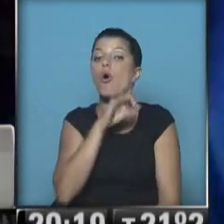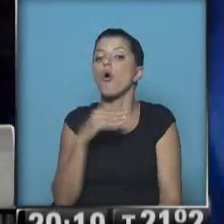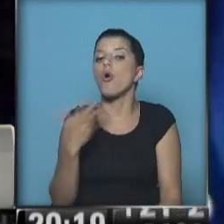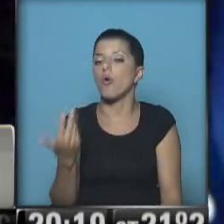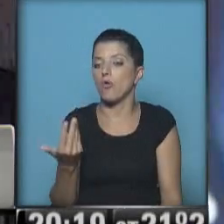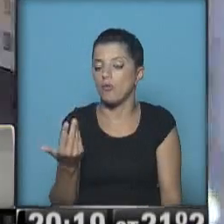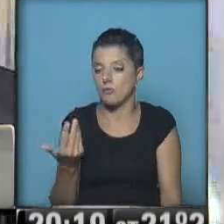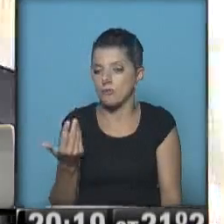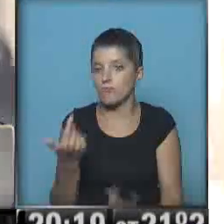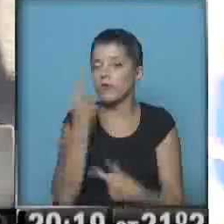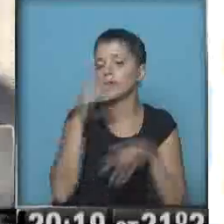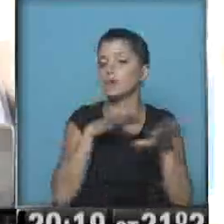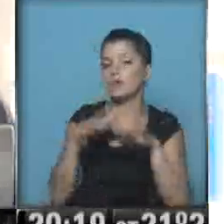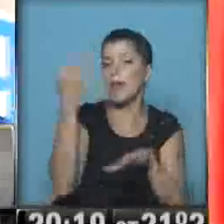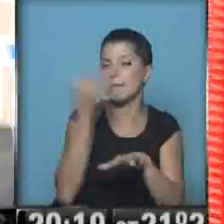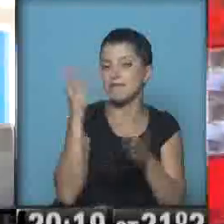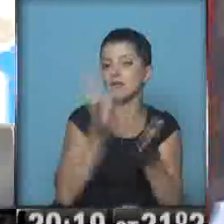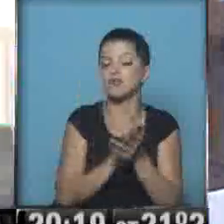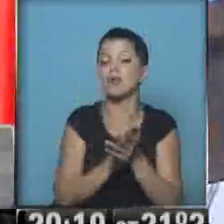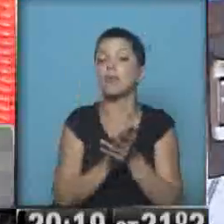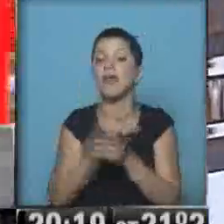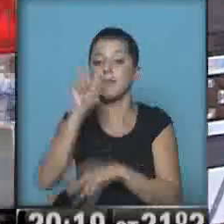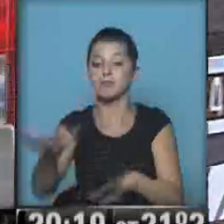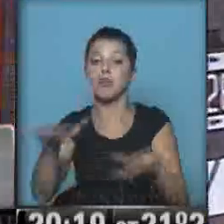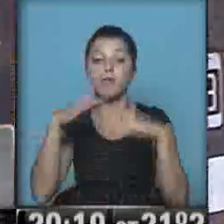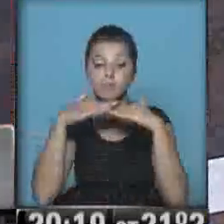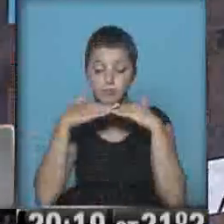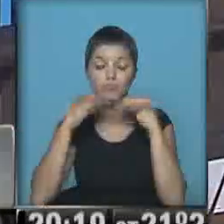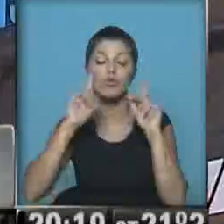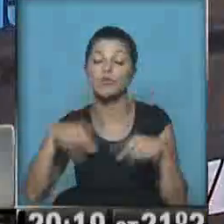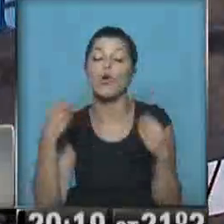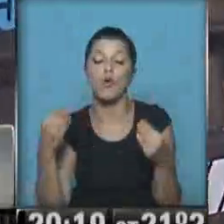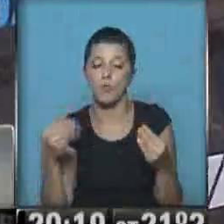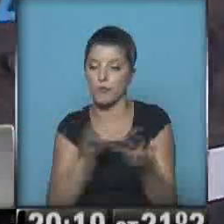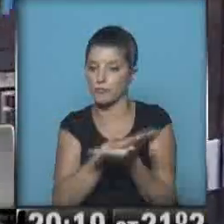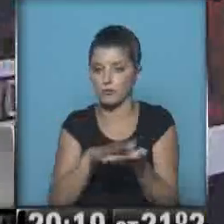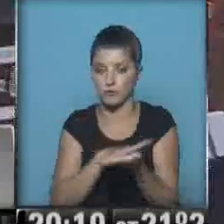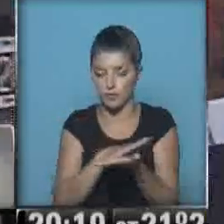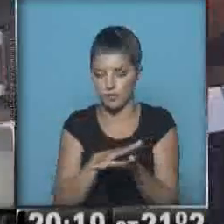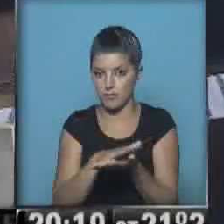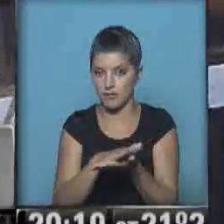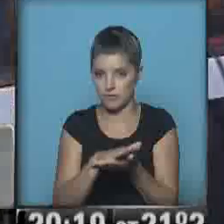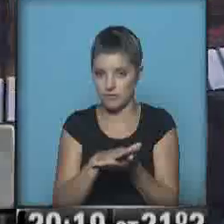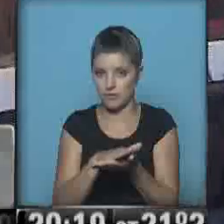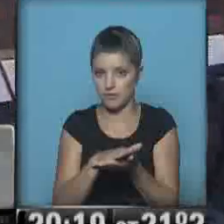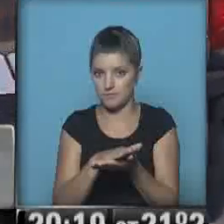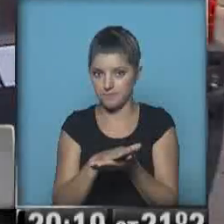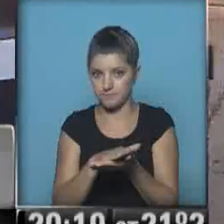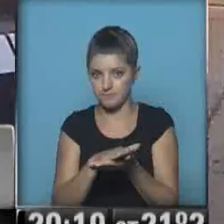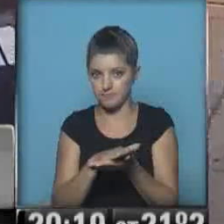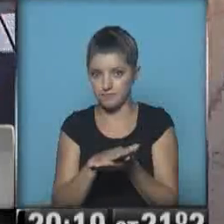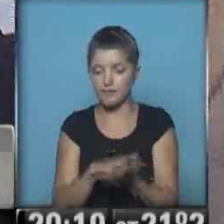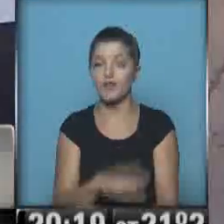una situación especial con el tema del público no sé de qué manera y de qué forma si con un